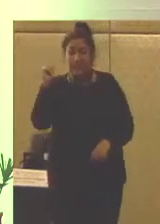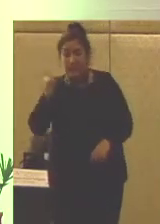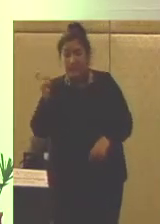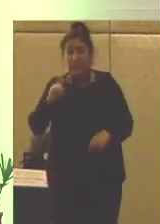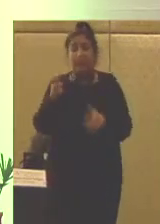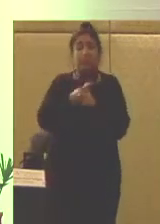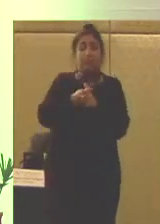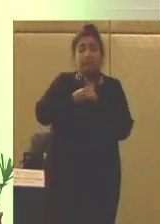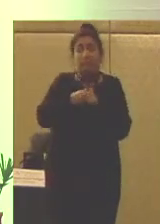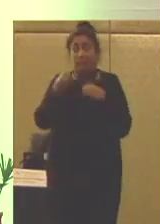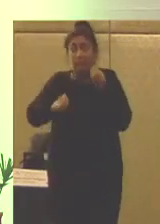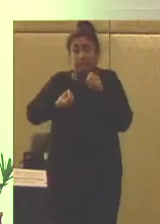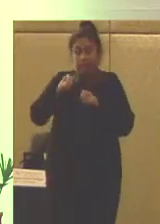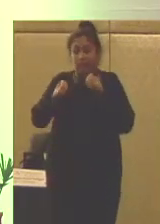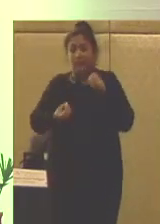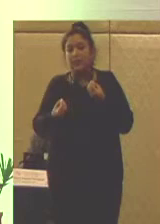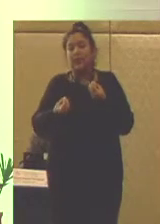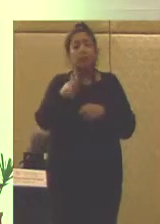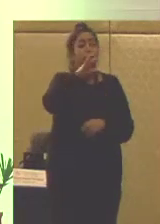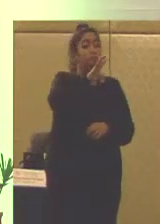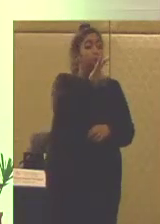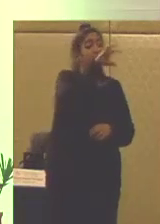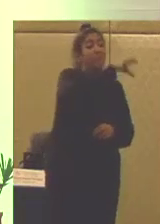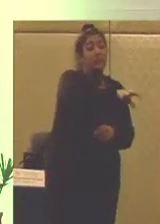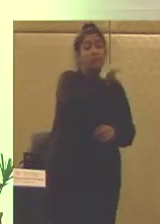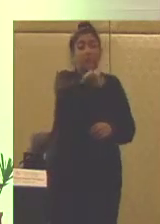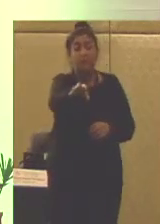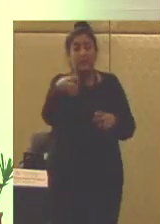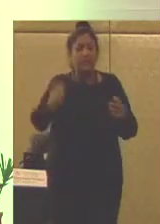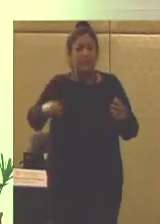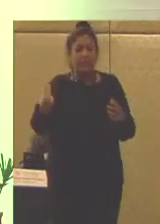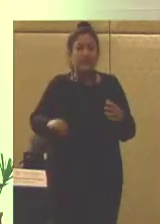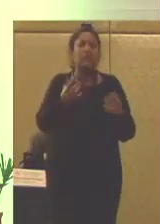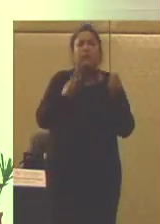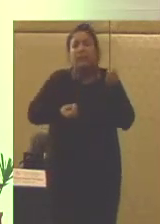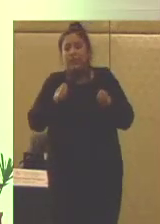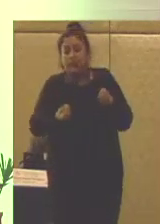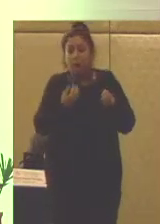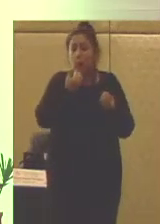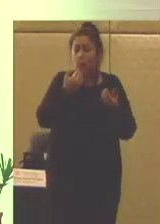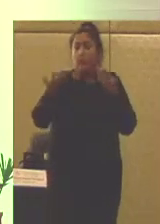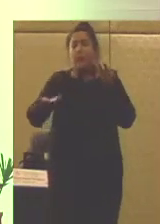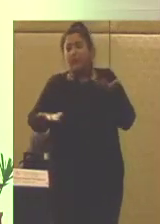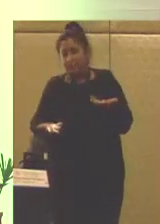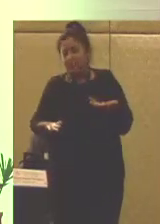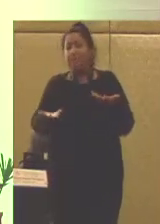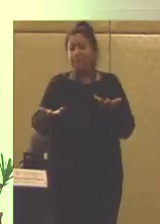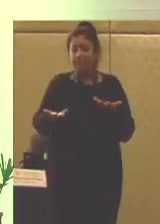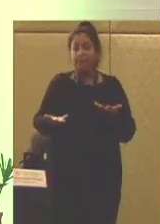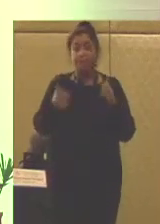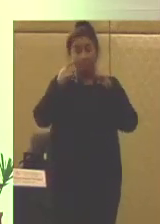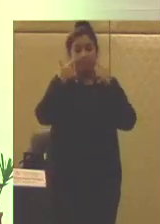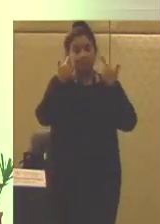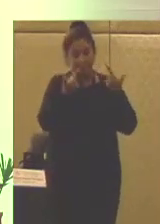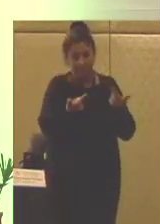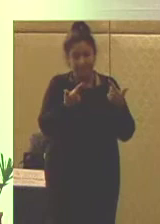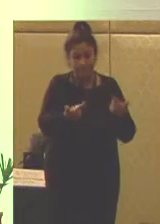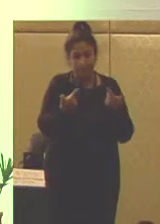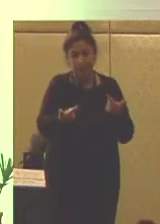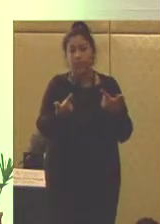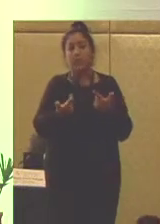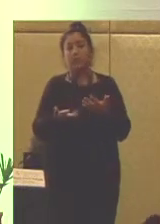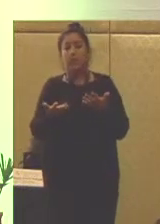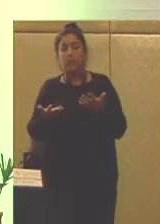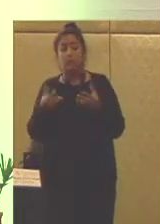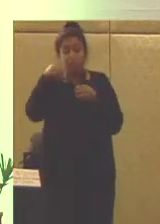urgente a la población. Sin embargo, dado el enfoque que tiene actualmente las reglas de operación del Fondo de Desastres, permite que